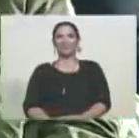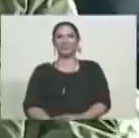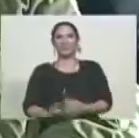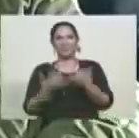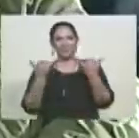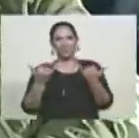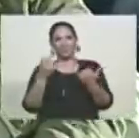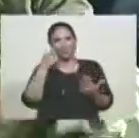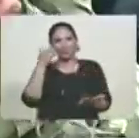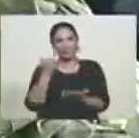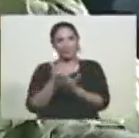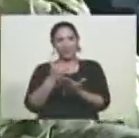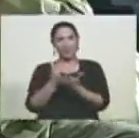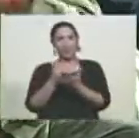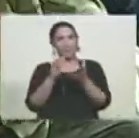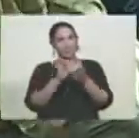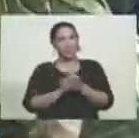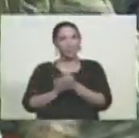Ahora, fíjense ustedes, compañeros.